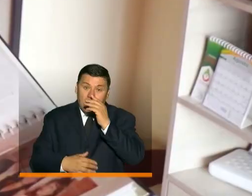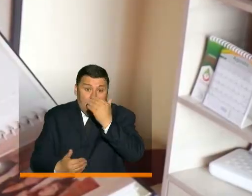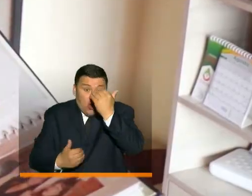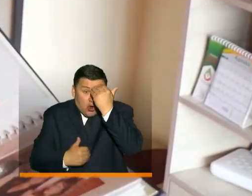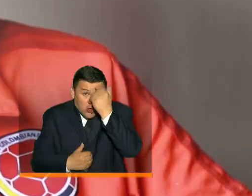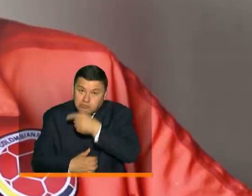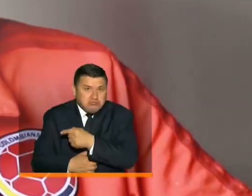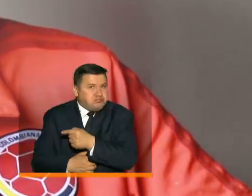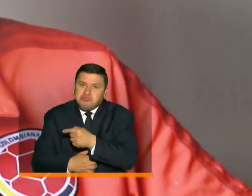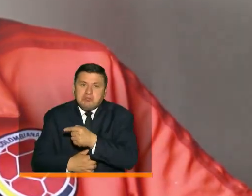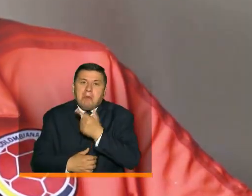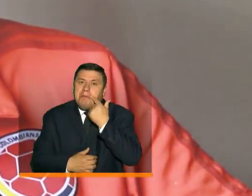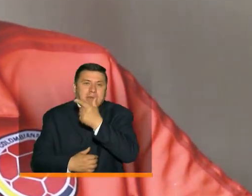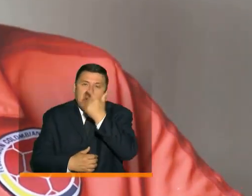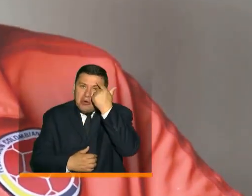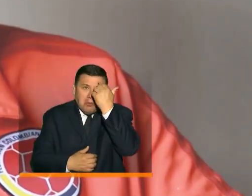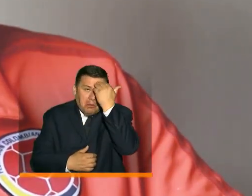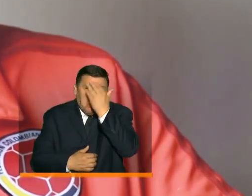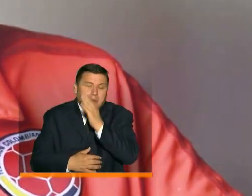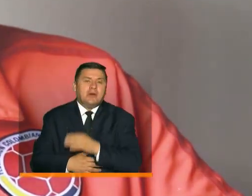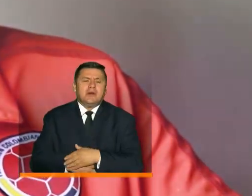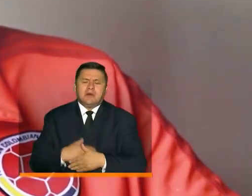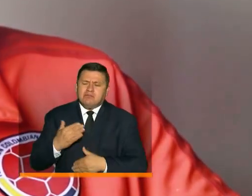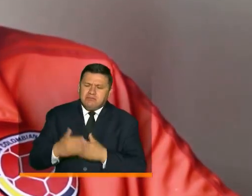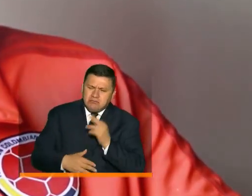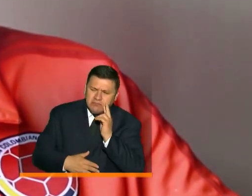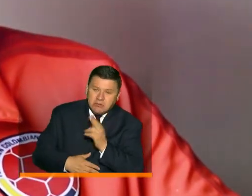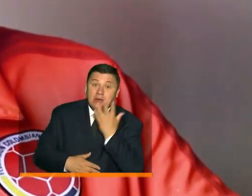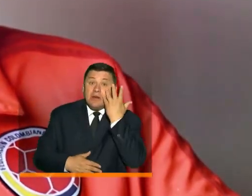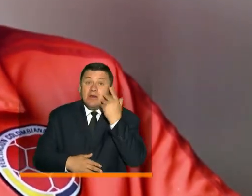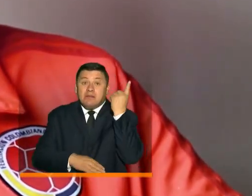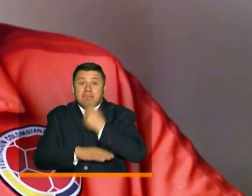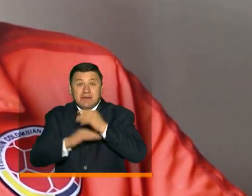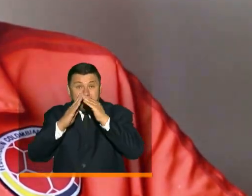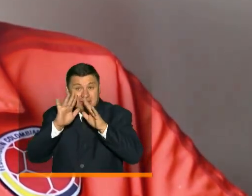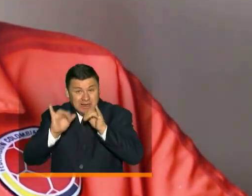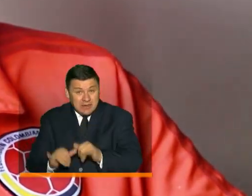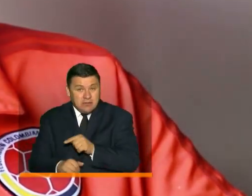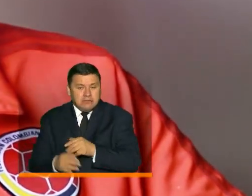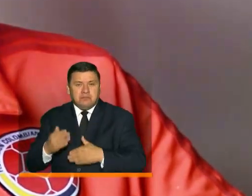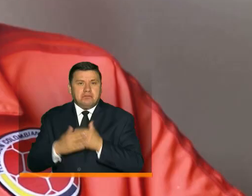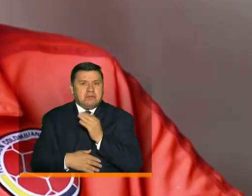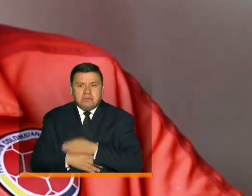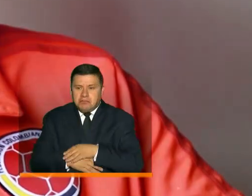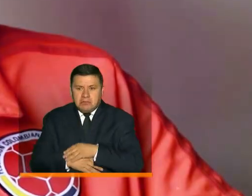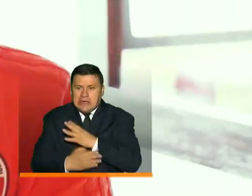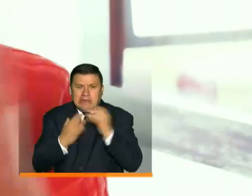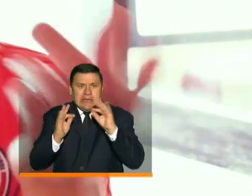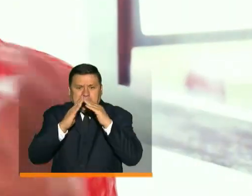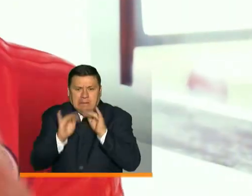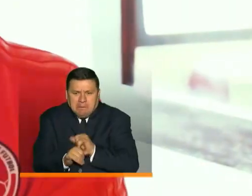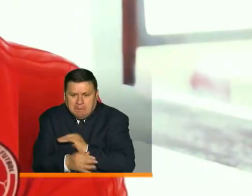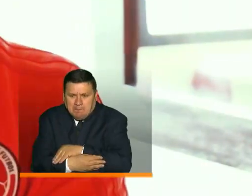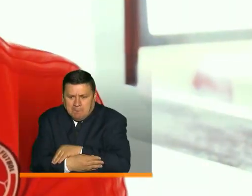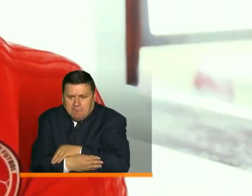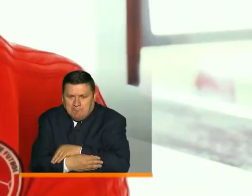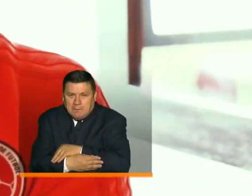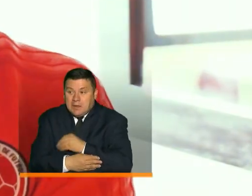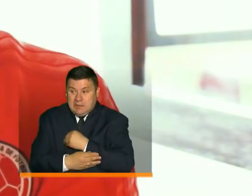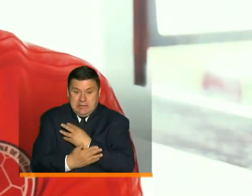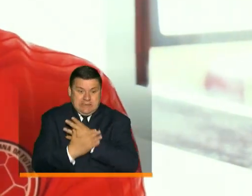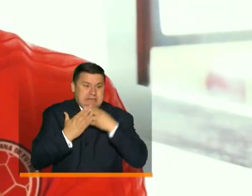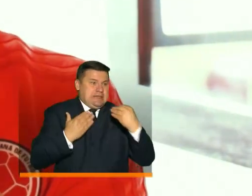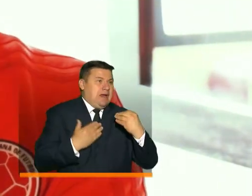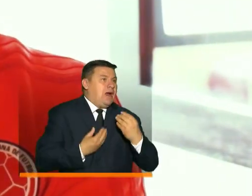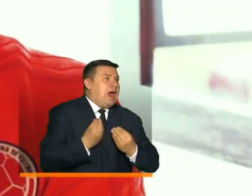consciente del riesgo que estábamos corriendo. Cuando empezó la cuarentena, desde ese día él no volvió a salir a la calle. Cuando nosotros salíamos a la